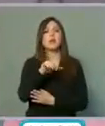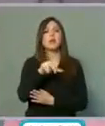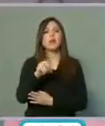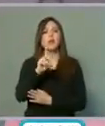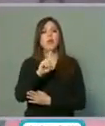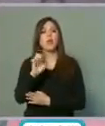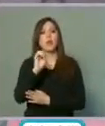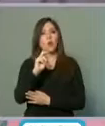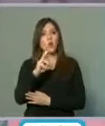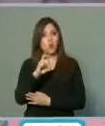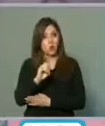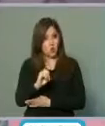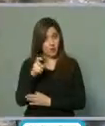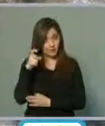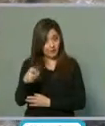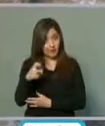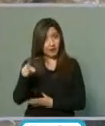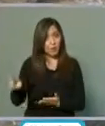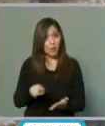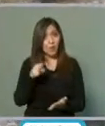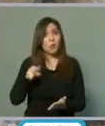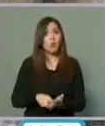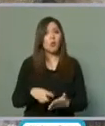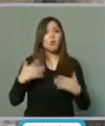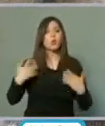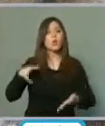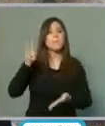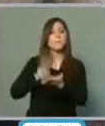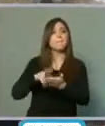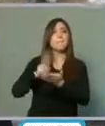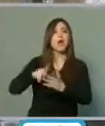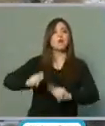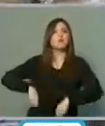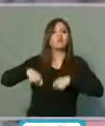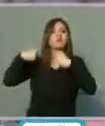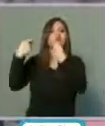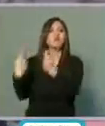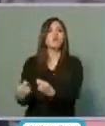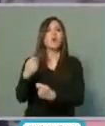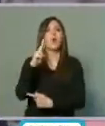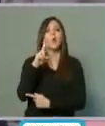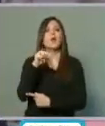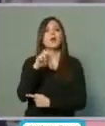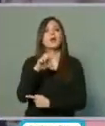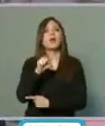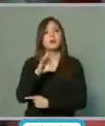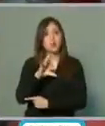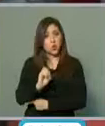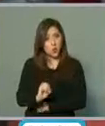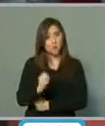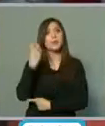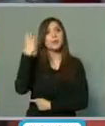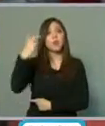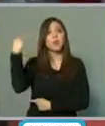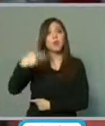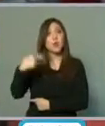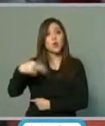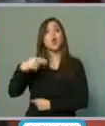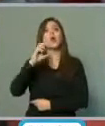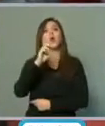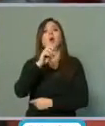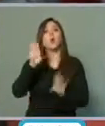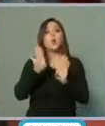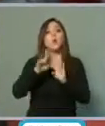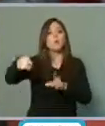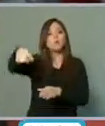Oro es el patrimonio de UNESCO. Ese es el tour, así se llama, la ruta Anillo de Oro